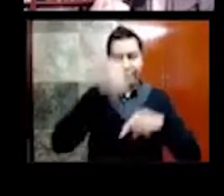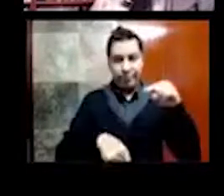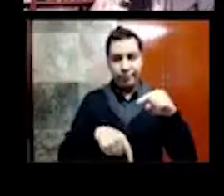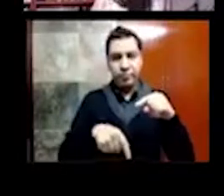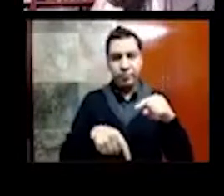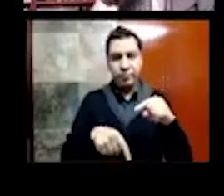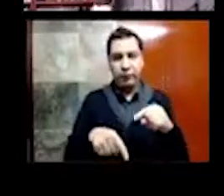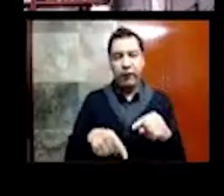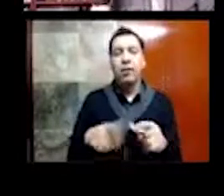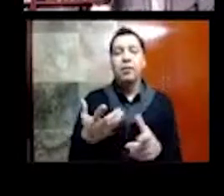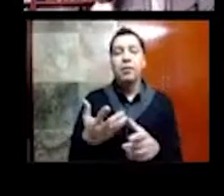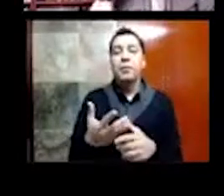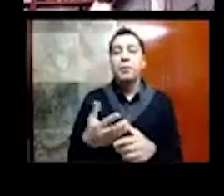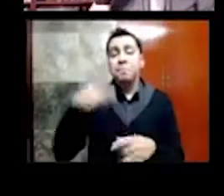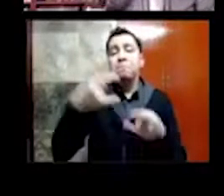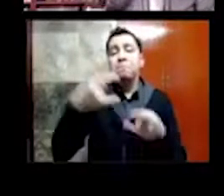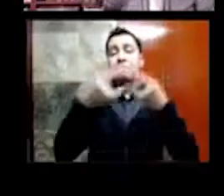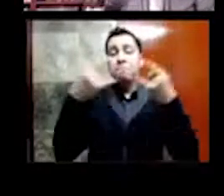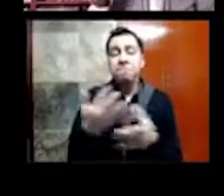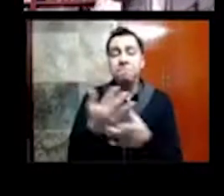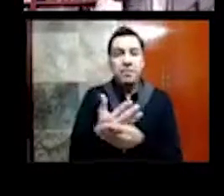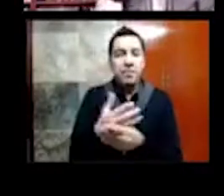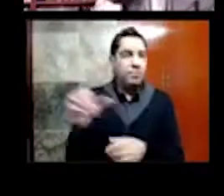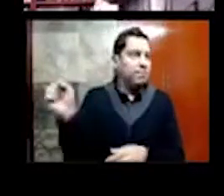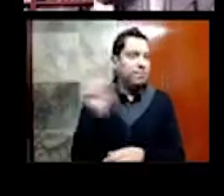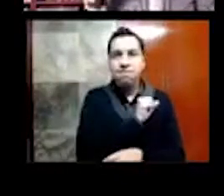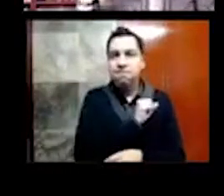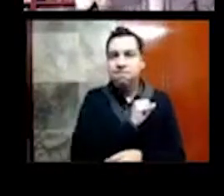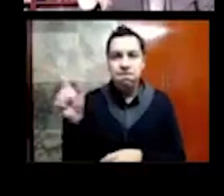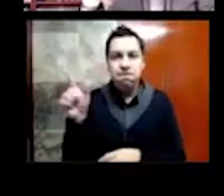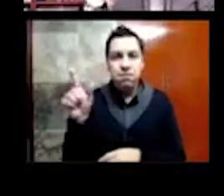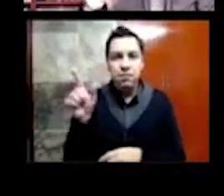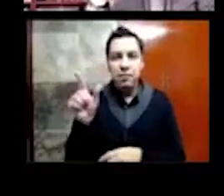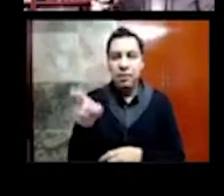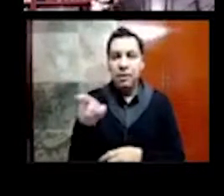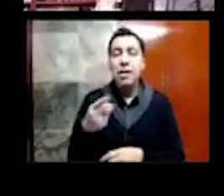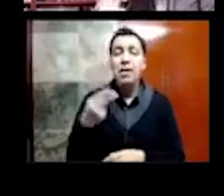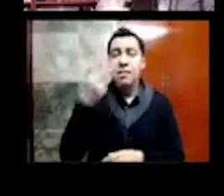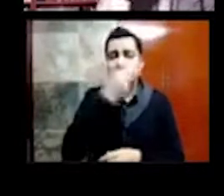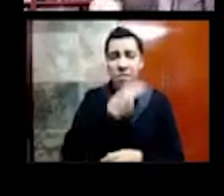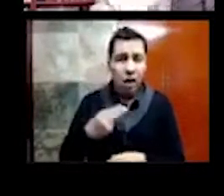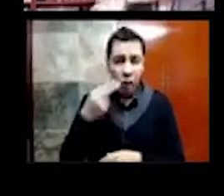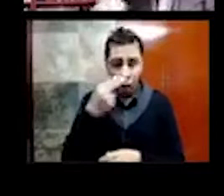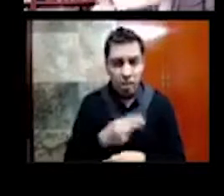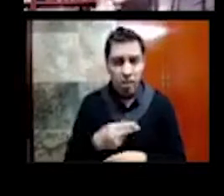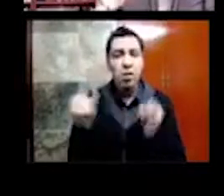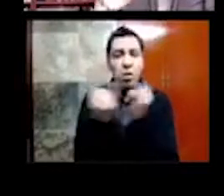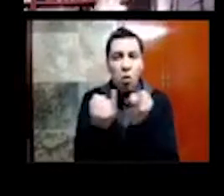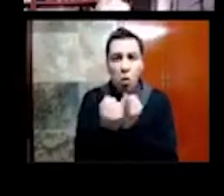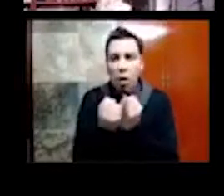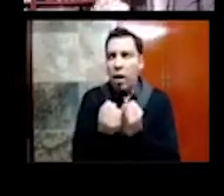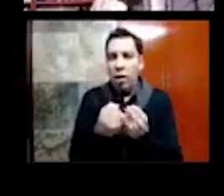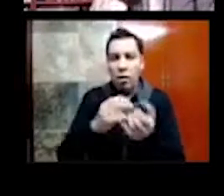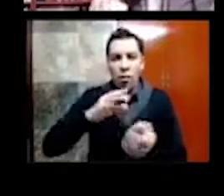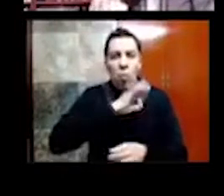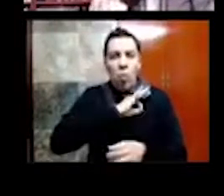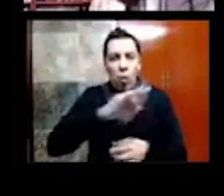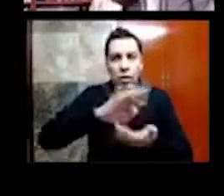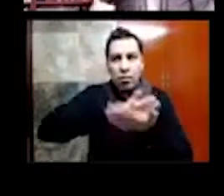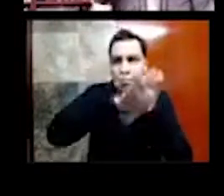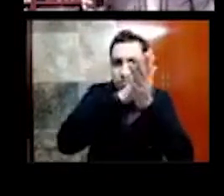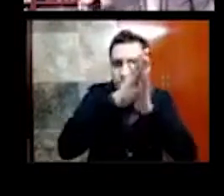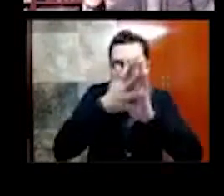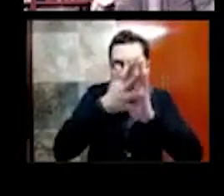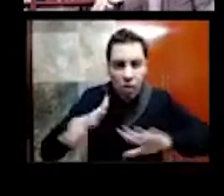nos lo dibuja como un superhombre, un nahual, incluso un hombre que puede transformarse en